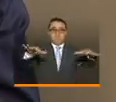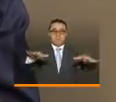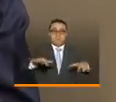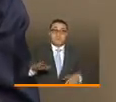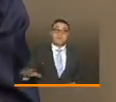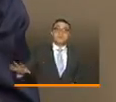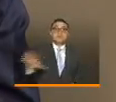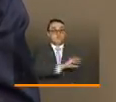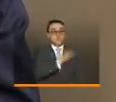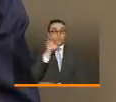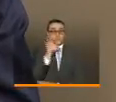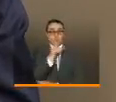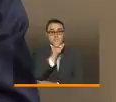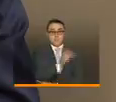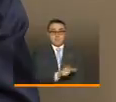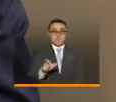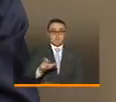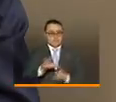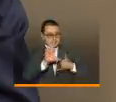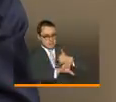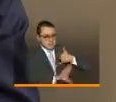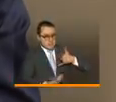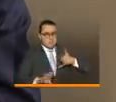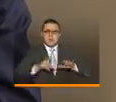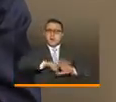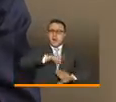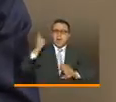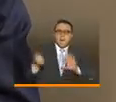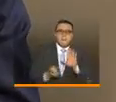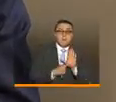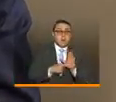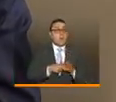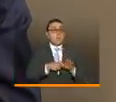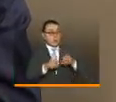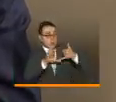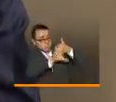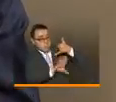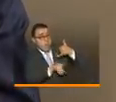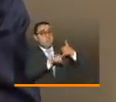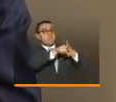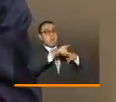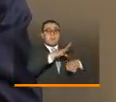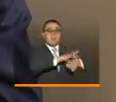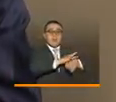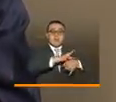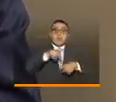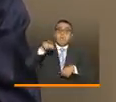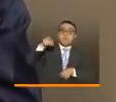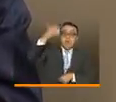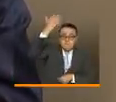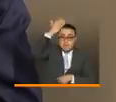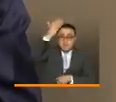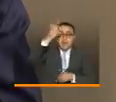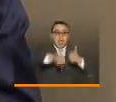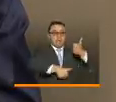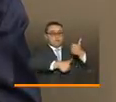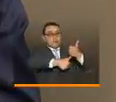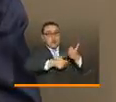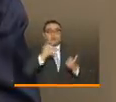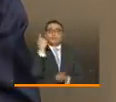En Colombia, en todos los territorios colombianos, hay un médico, hay una enfermera, hay un auxiliar, hay un